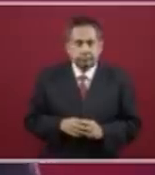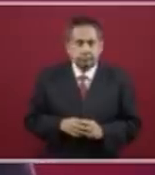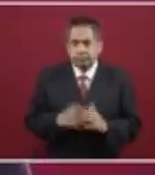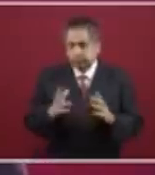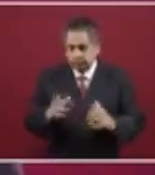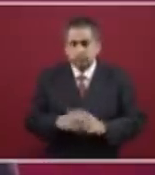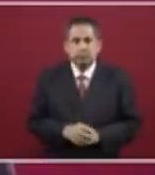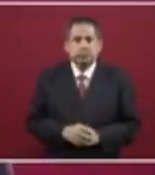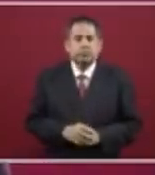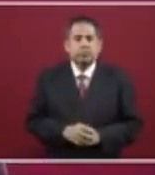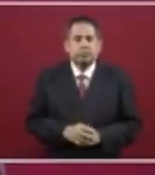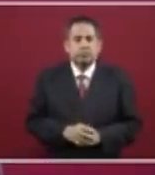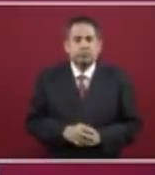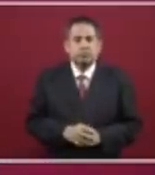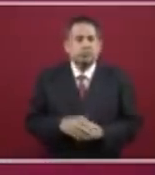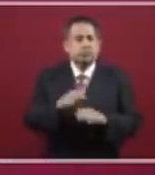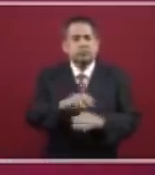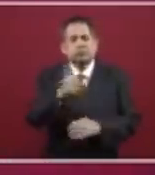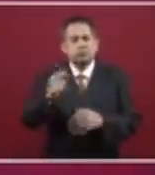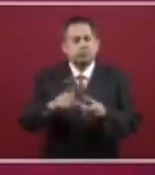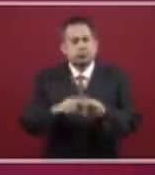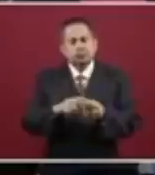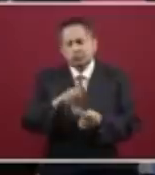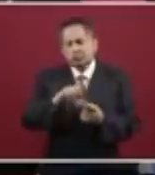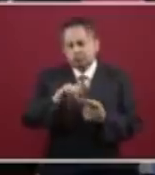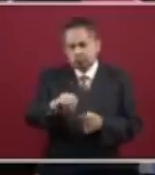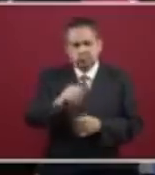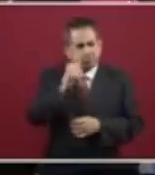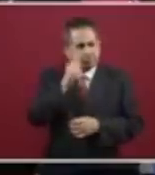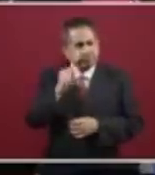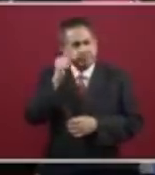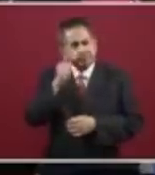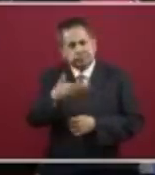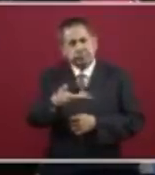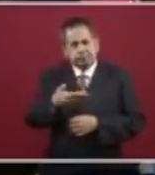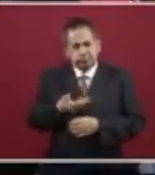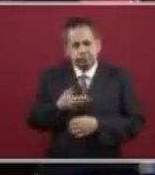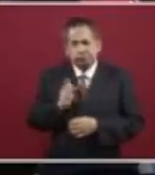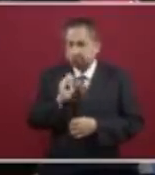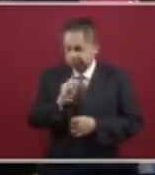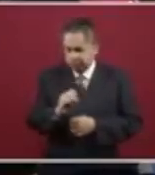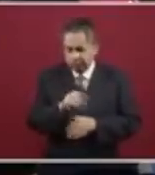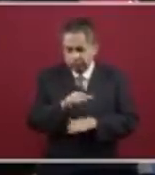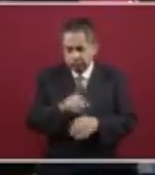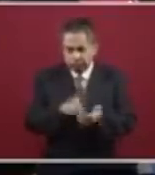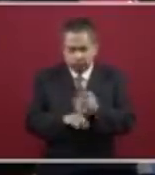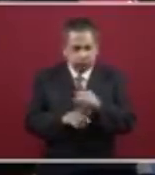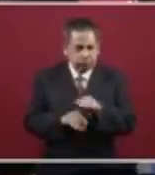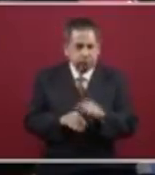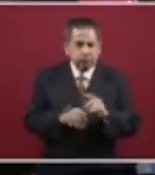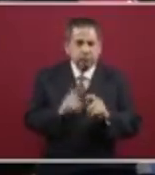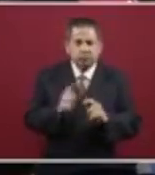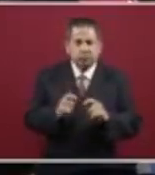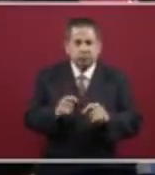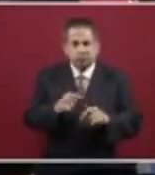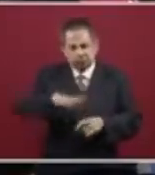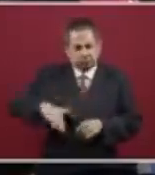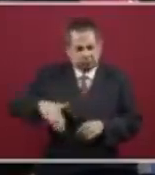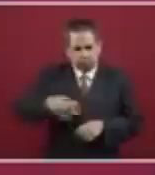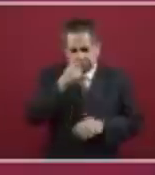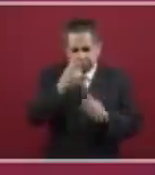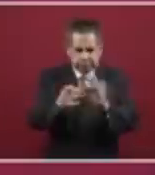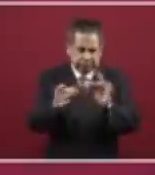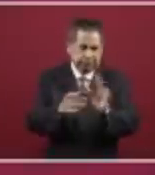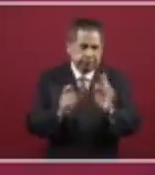Bueno, acerca de lo otro, sí se planteó ayer lo de esto que mencionaba,